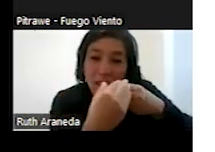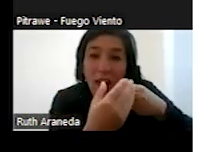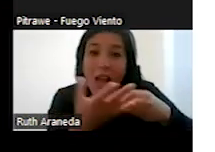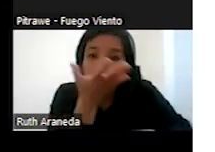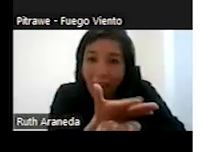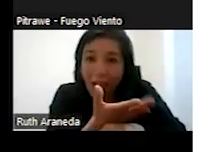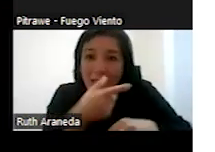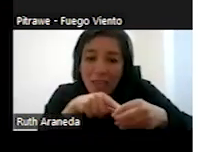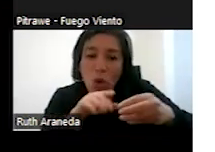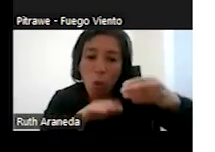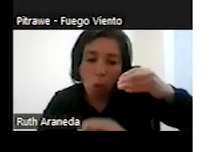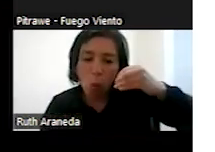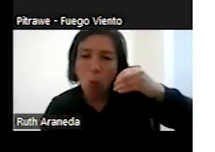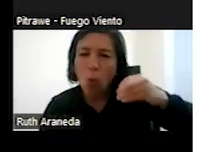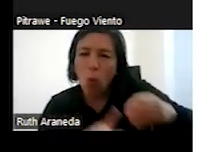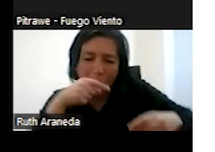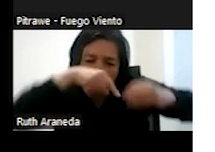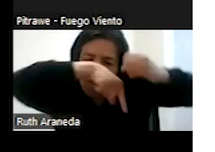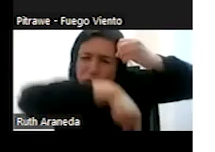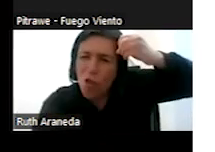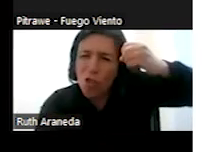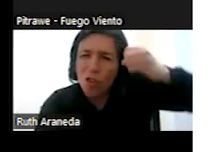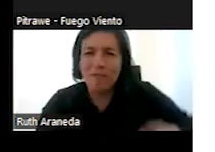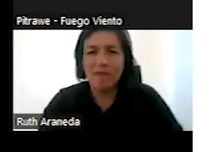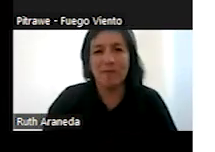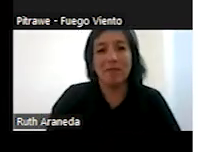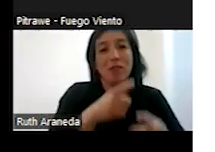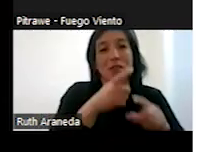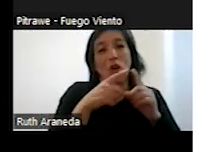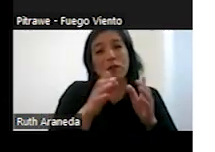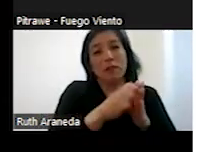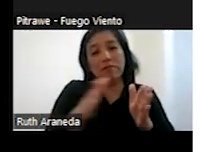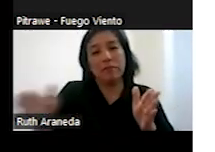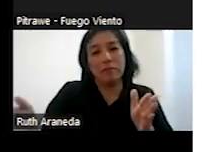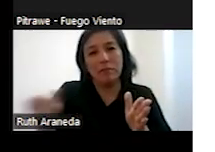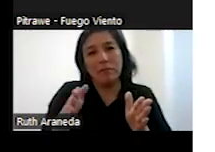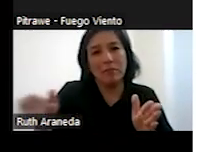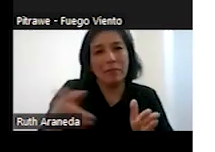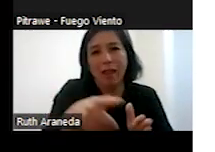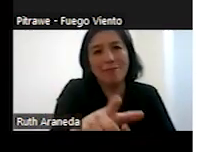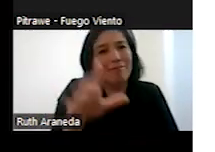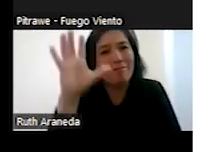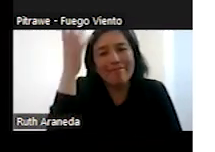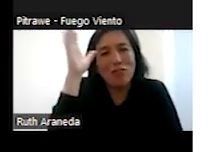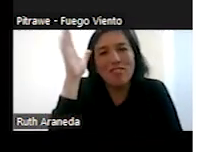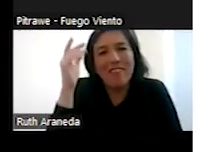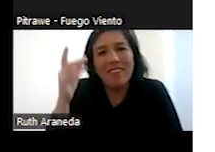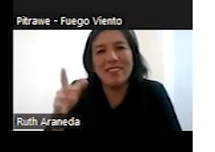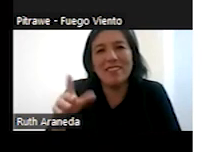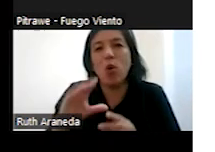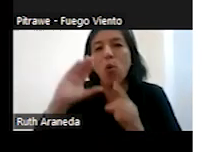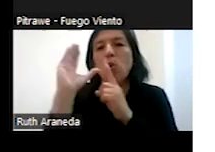piedras. Y bueno, después tenemos una transición que no conocemos cómo es, porque pasamos a algo radicalmente distinto, que es la cultura